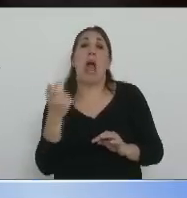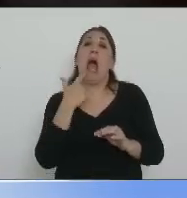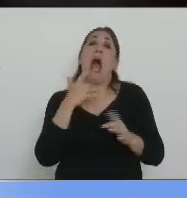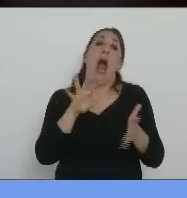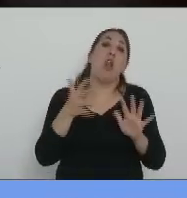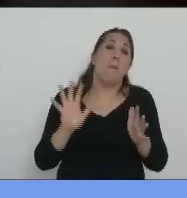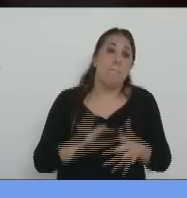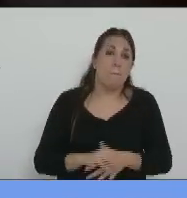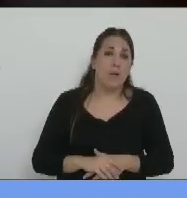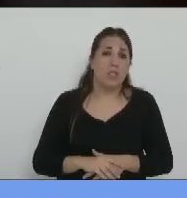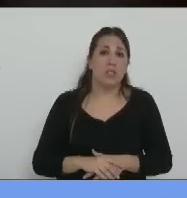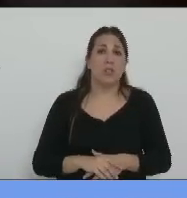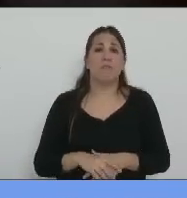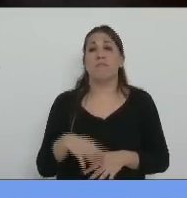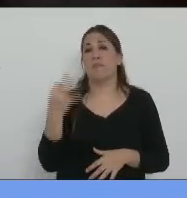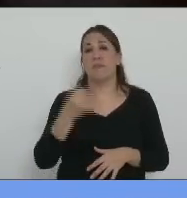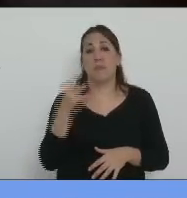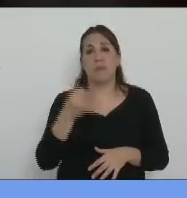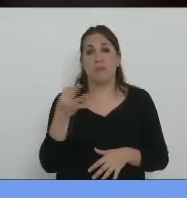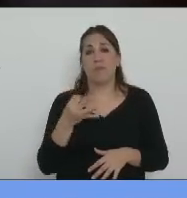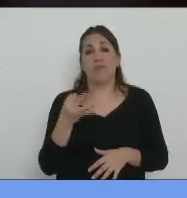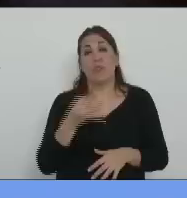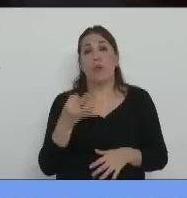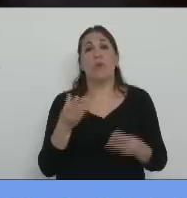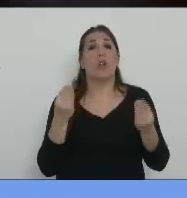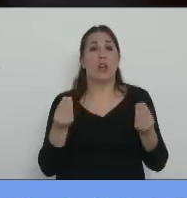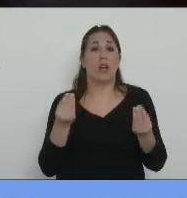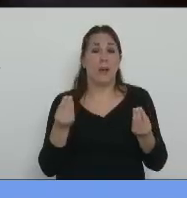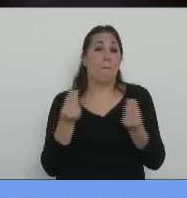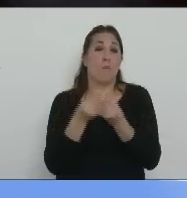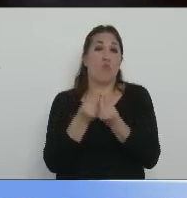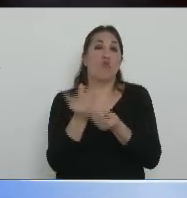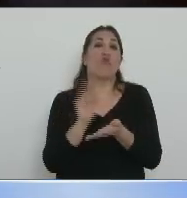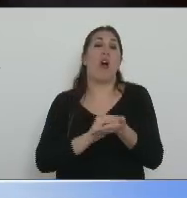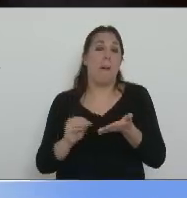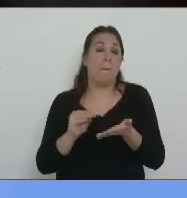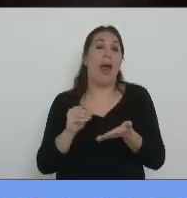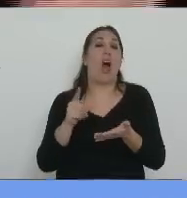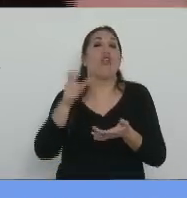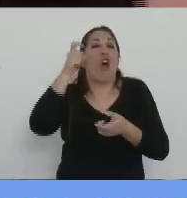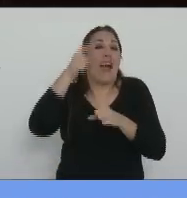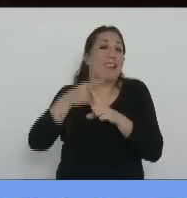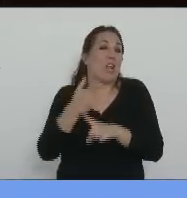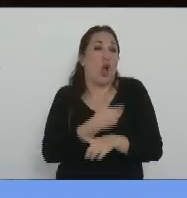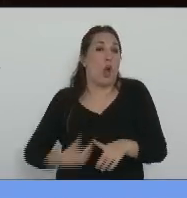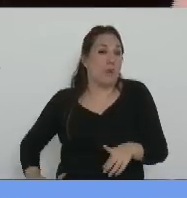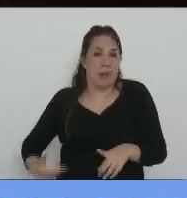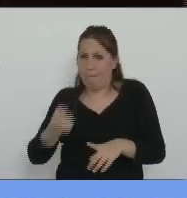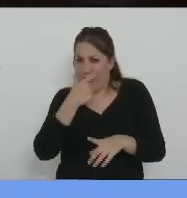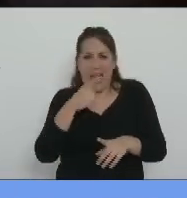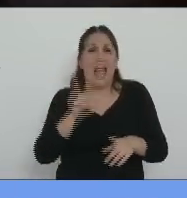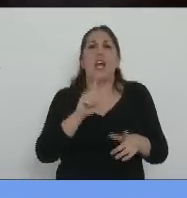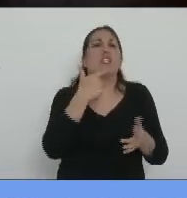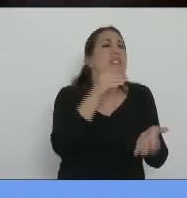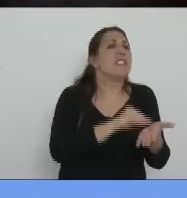que no lo hayan hecho porque muchos de los funcionarios del gobierno anterior no digo los senadores ni los